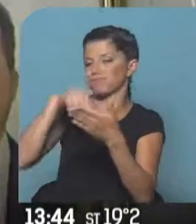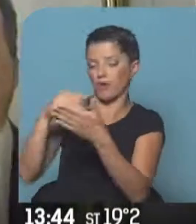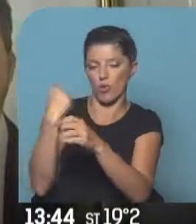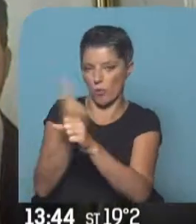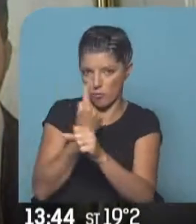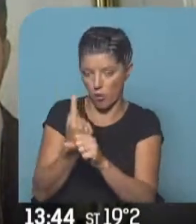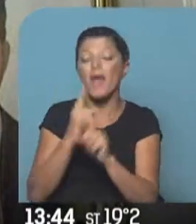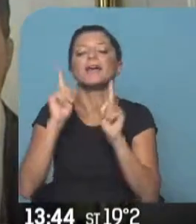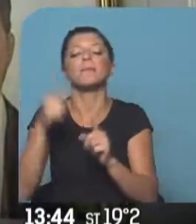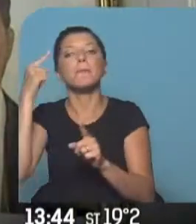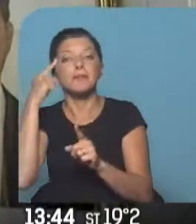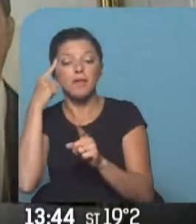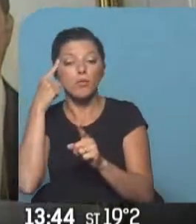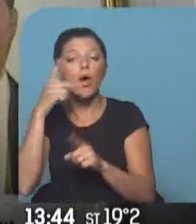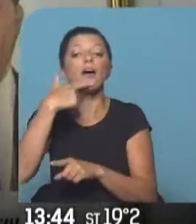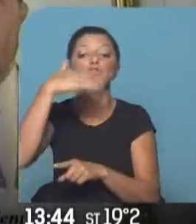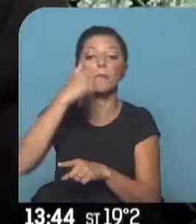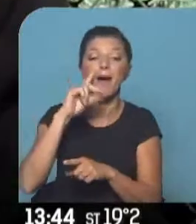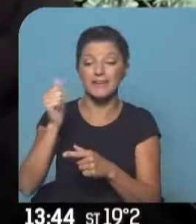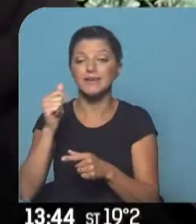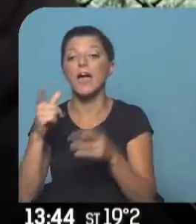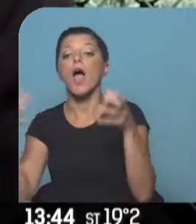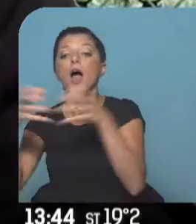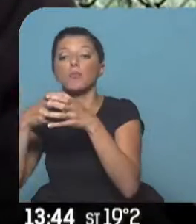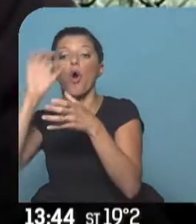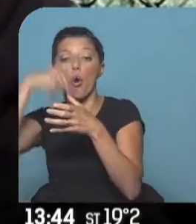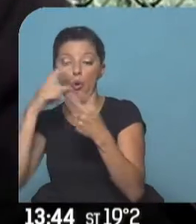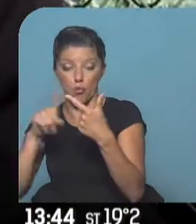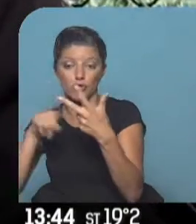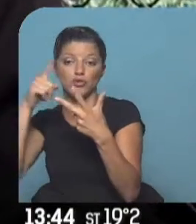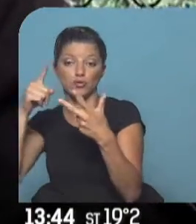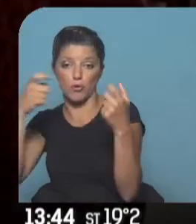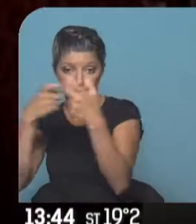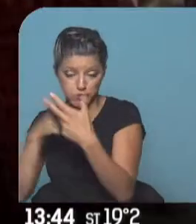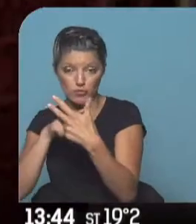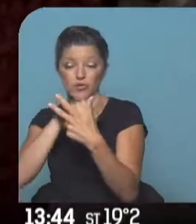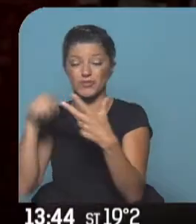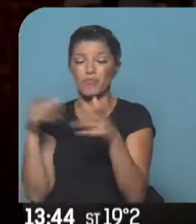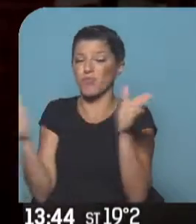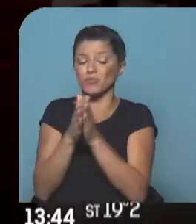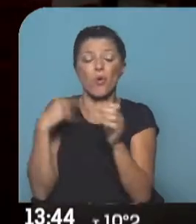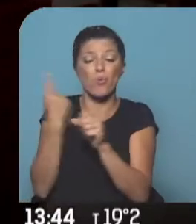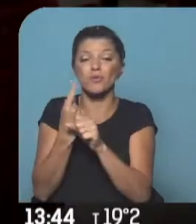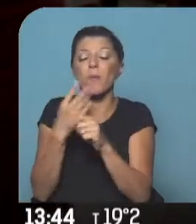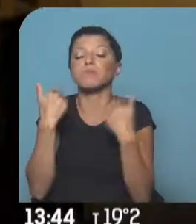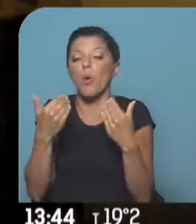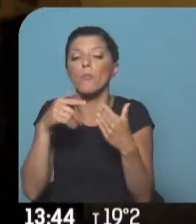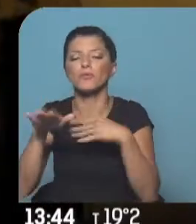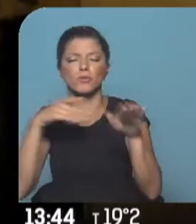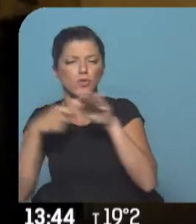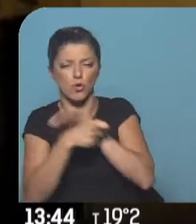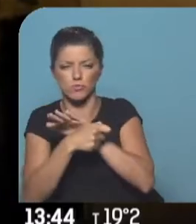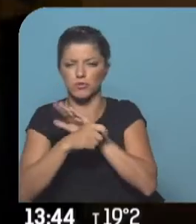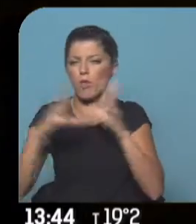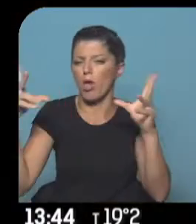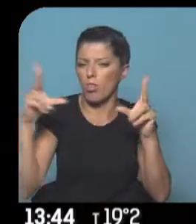Somalia junto con las Naciones Unidas y otros socios tampoco encuentra un rumbo coherente para sacar al país de la corrupción y la